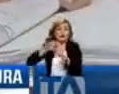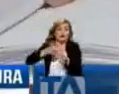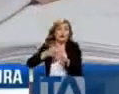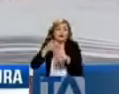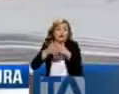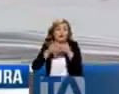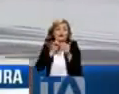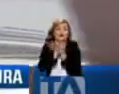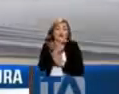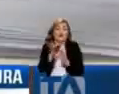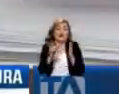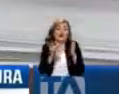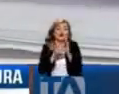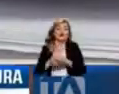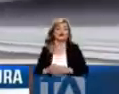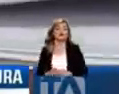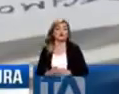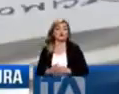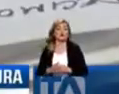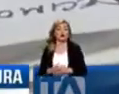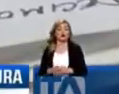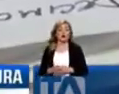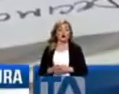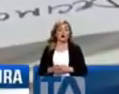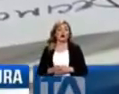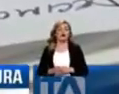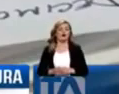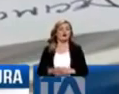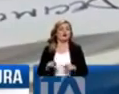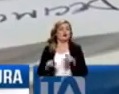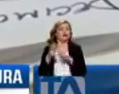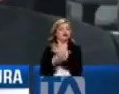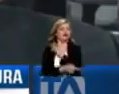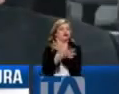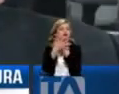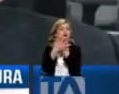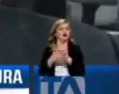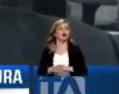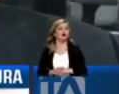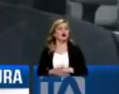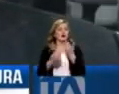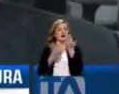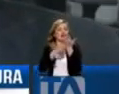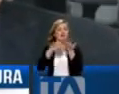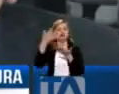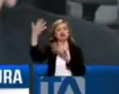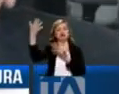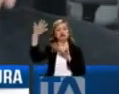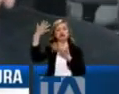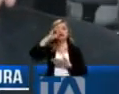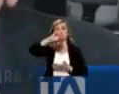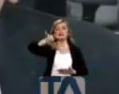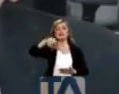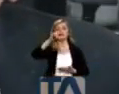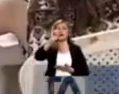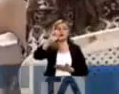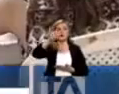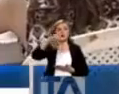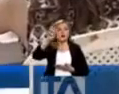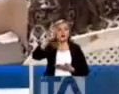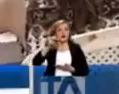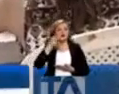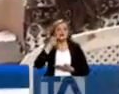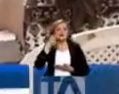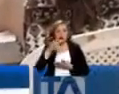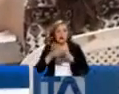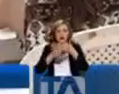tengan procesos penales encima, medidas cautelares e incluso sentencias. El analista político Patricio Gijón cree que este proceso